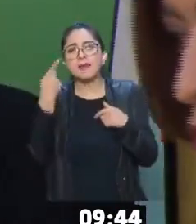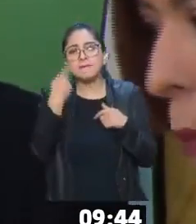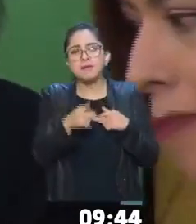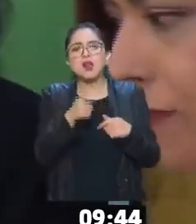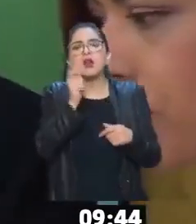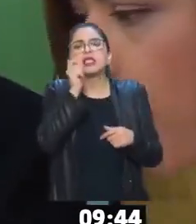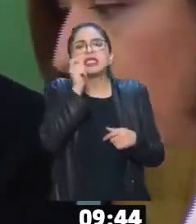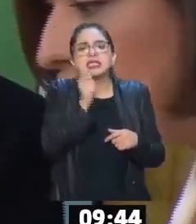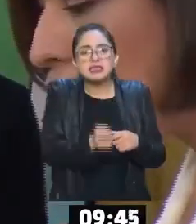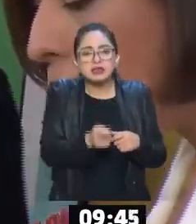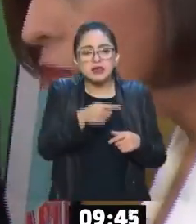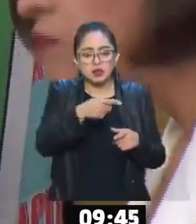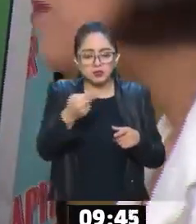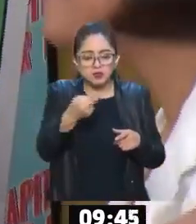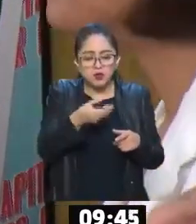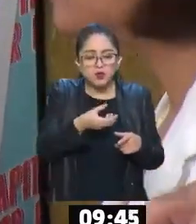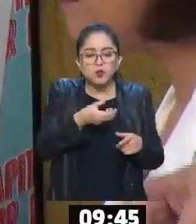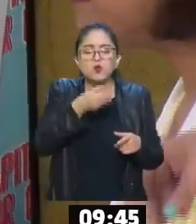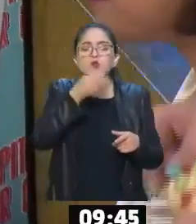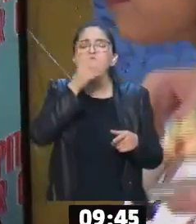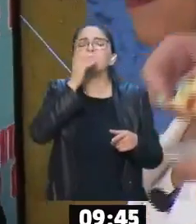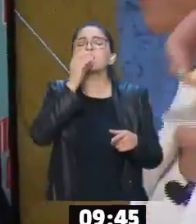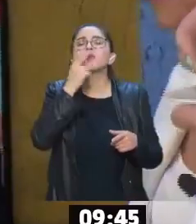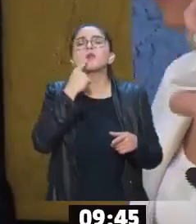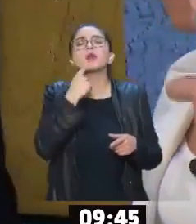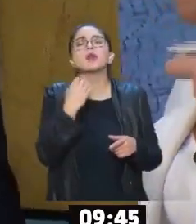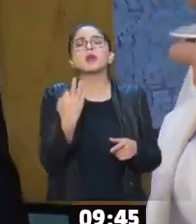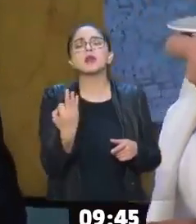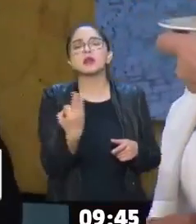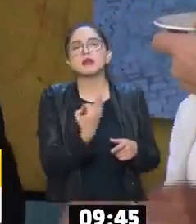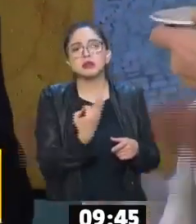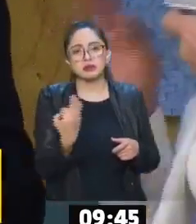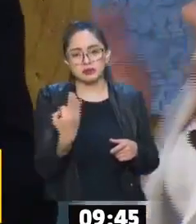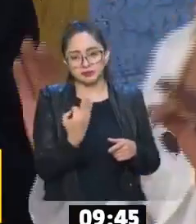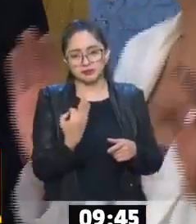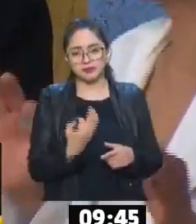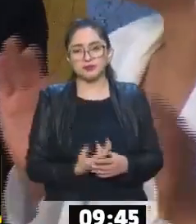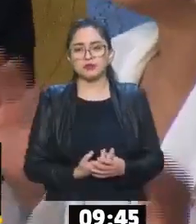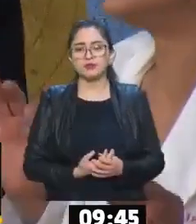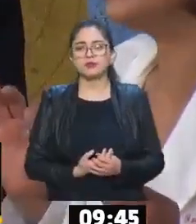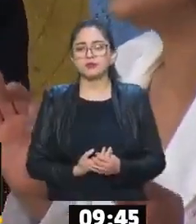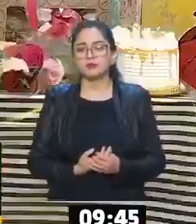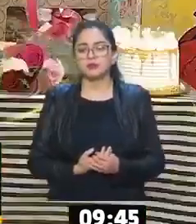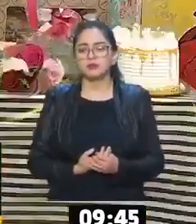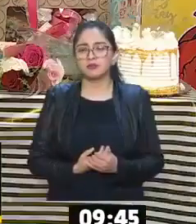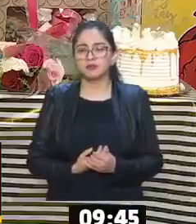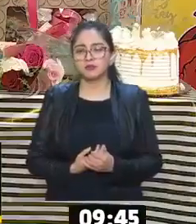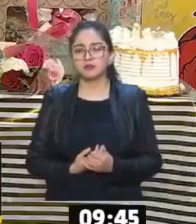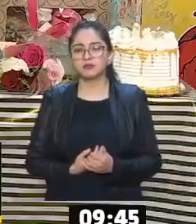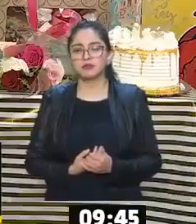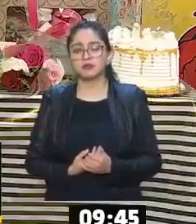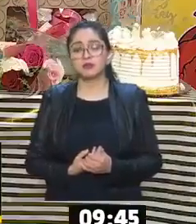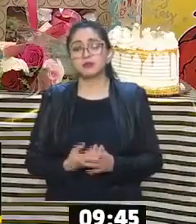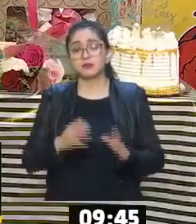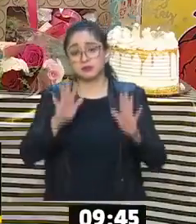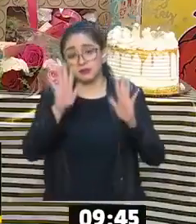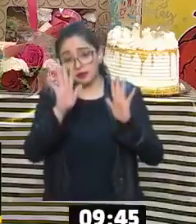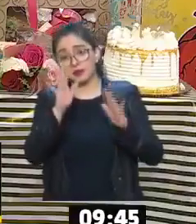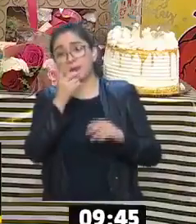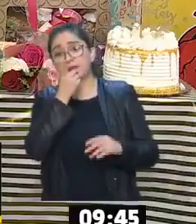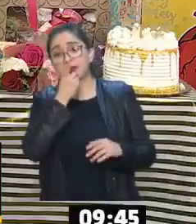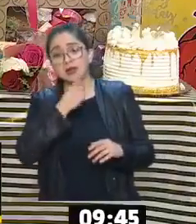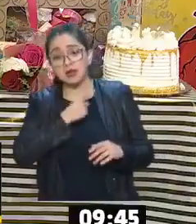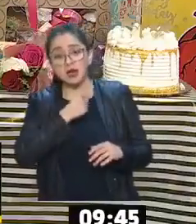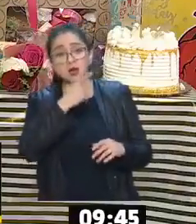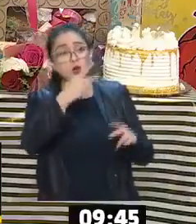está diciendo, bébeme, estoy bien hecho, soy... Pero me lo está gritando. Yo estoy sano. Sí. Ahora me dijeron que no podemos tomar a